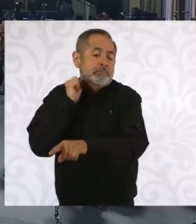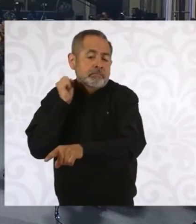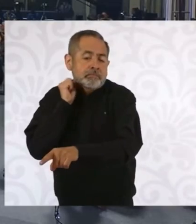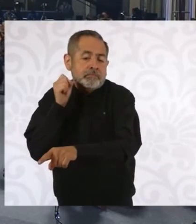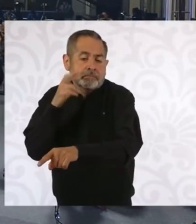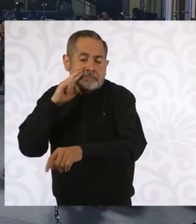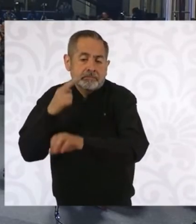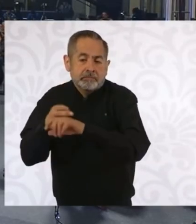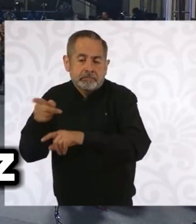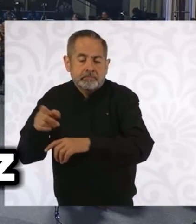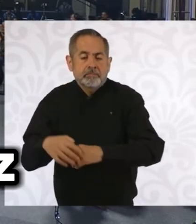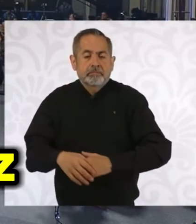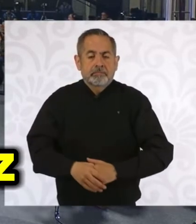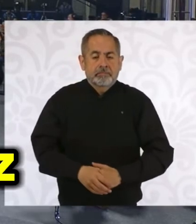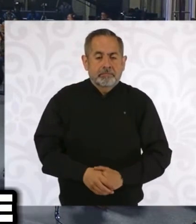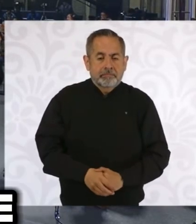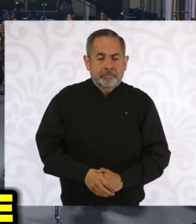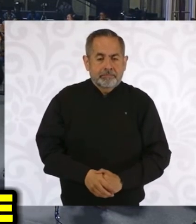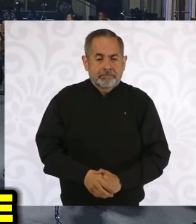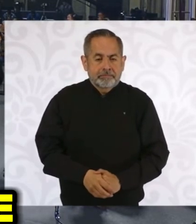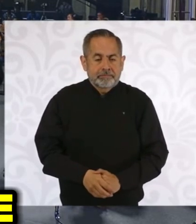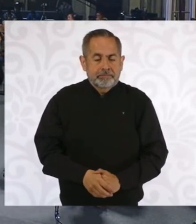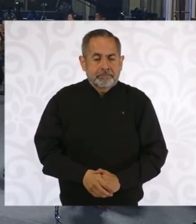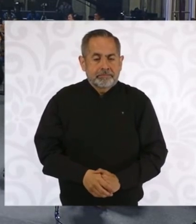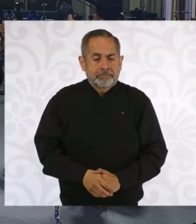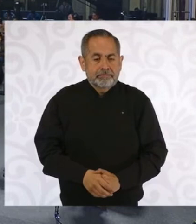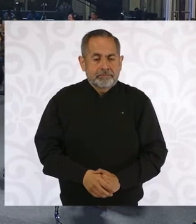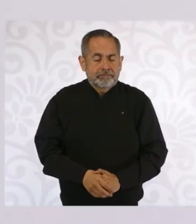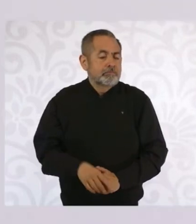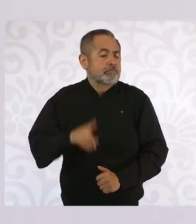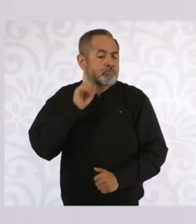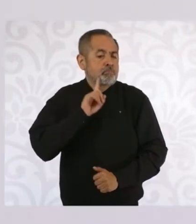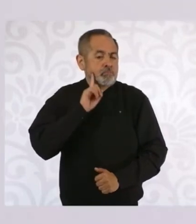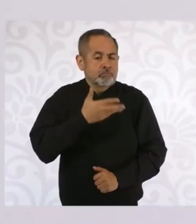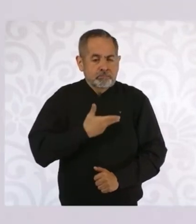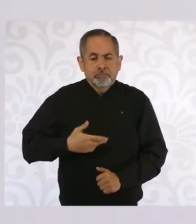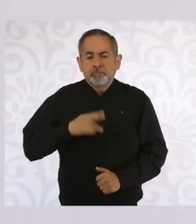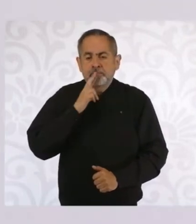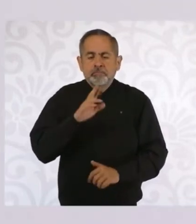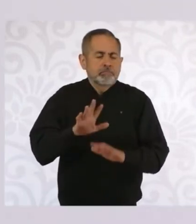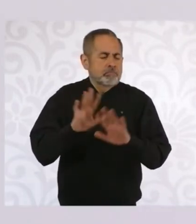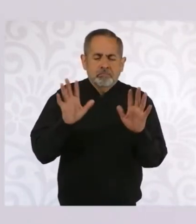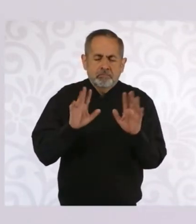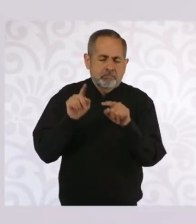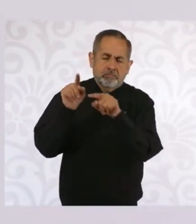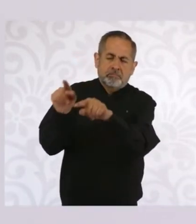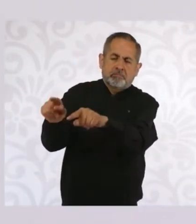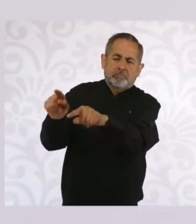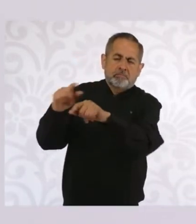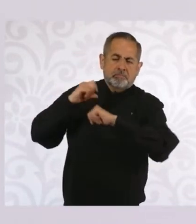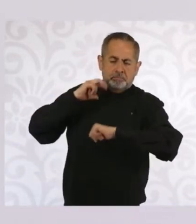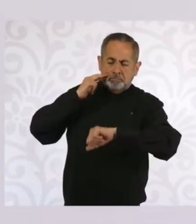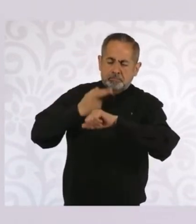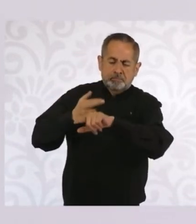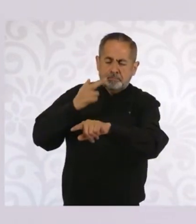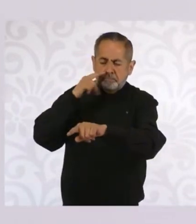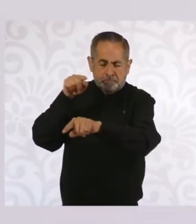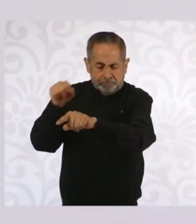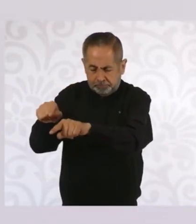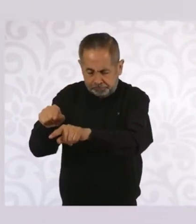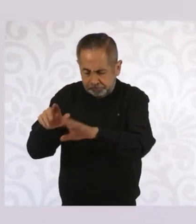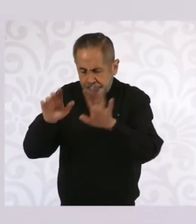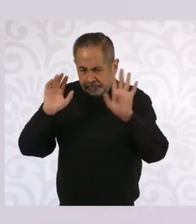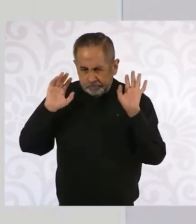dijo que no les iban a aceptar la renuncia, Gerardo Fernández. Le corresponde a ellos, pero más allá de este tema, el tema central